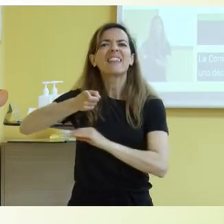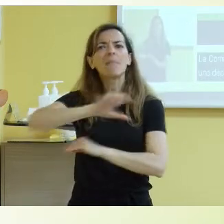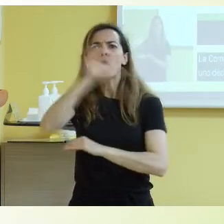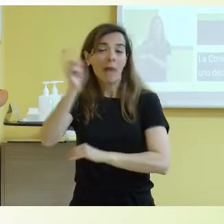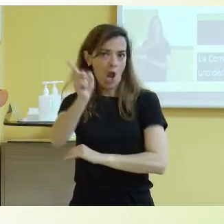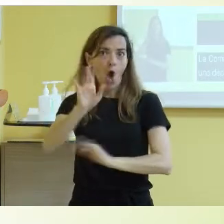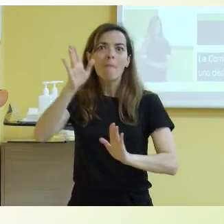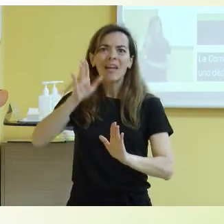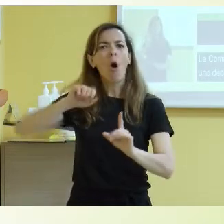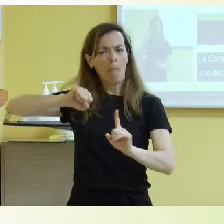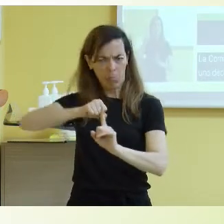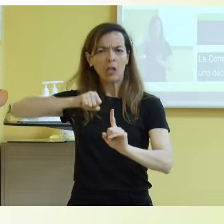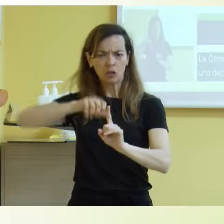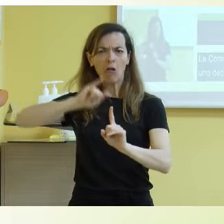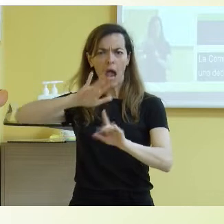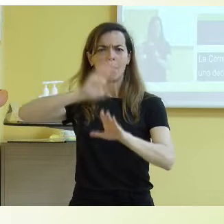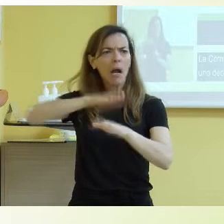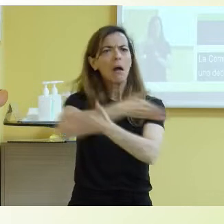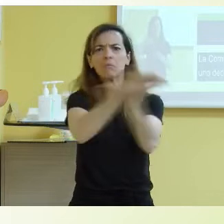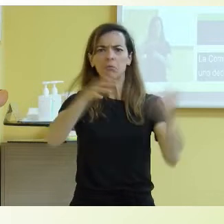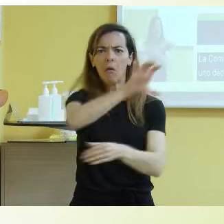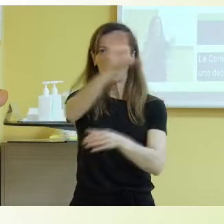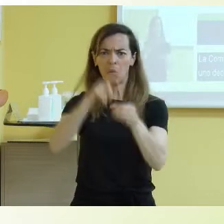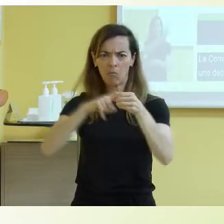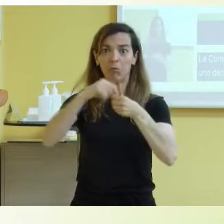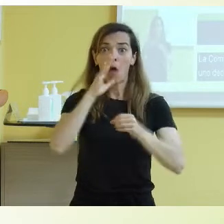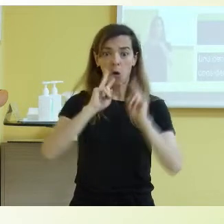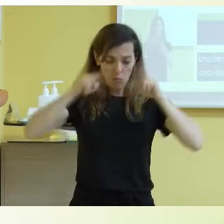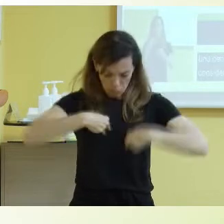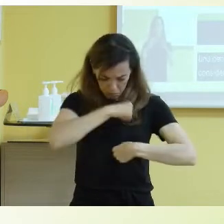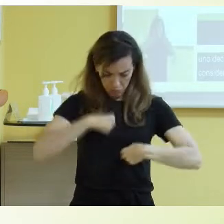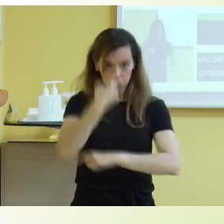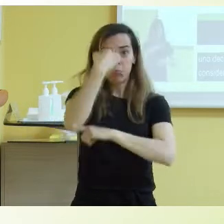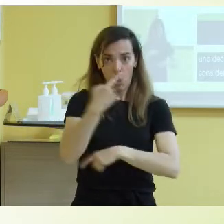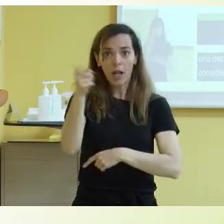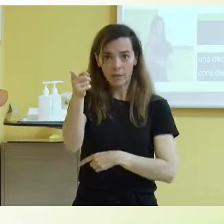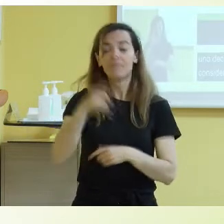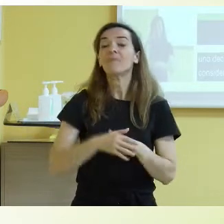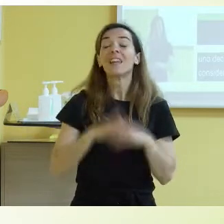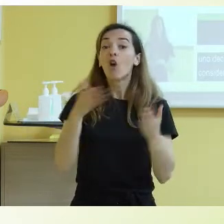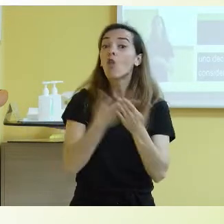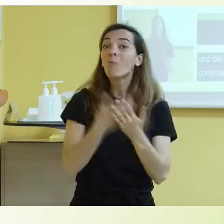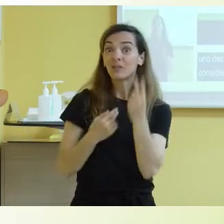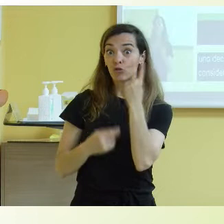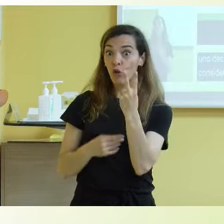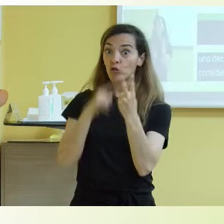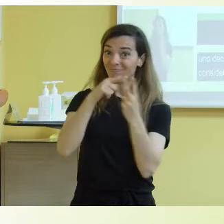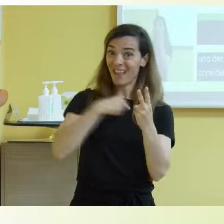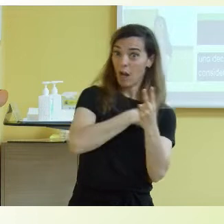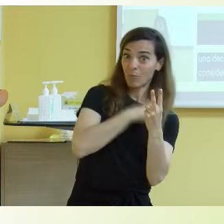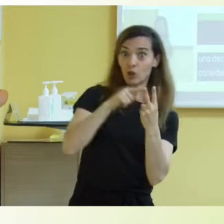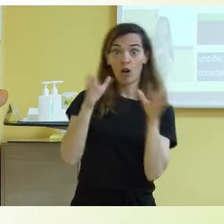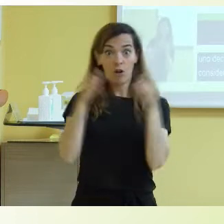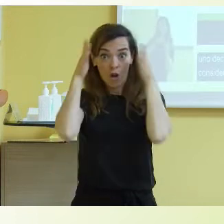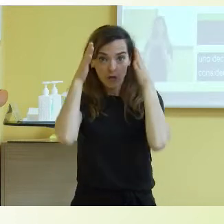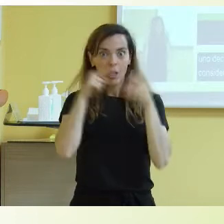cierto marco de presión para los Estados miembros porque se lo imponen ellos mismos, no es porque sea otra cosa. Entonces, estos dos documentos marcaron un hito 2008